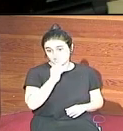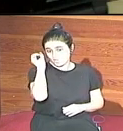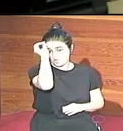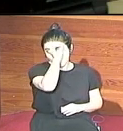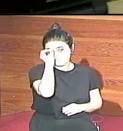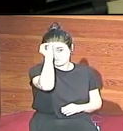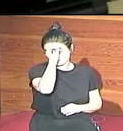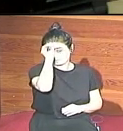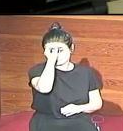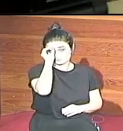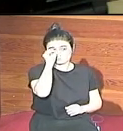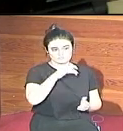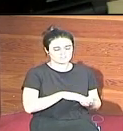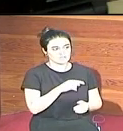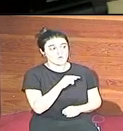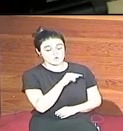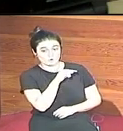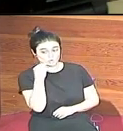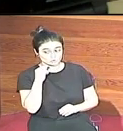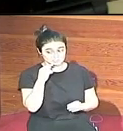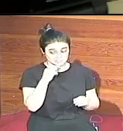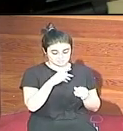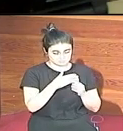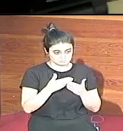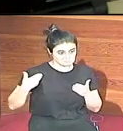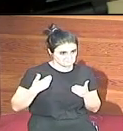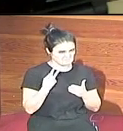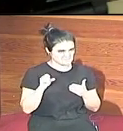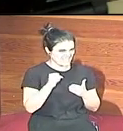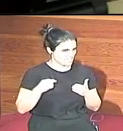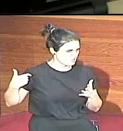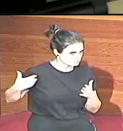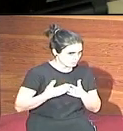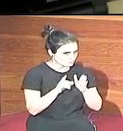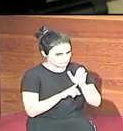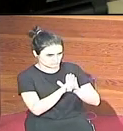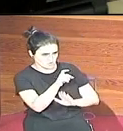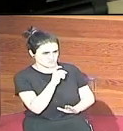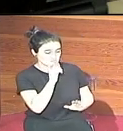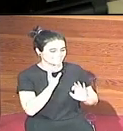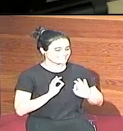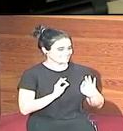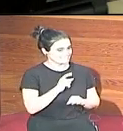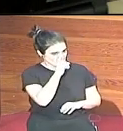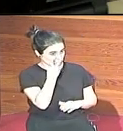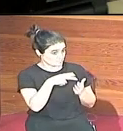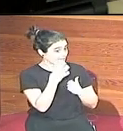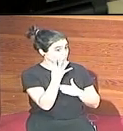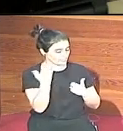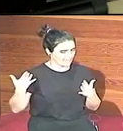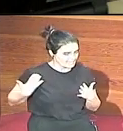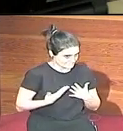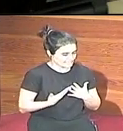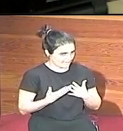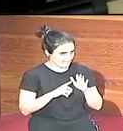tal como ha evolucionado Rusia en los últimos 20 años y sobre todo a partir de 2014,